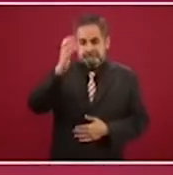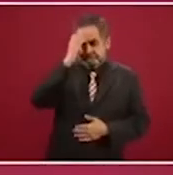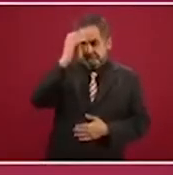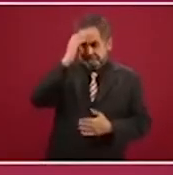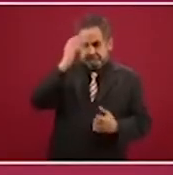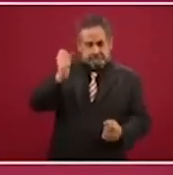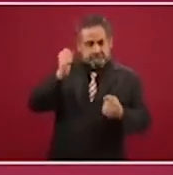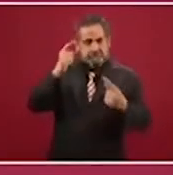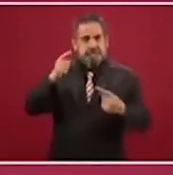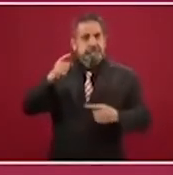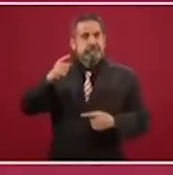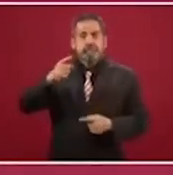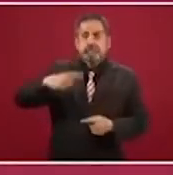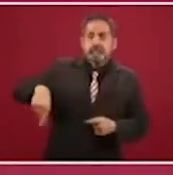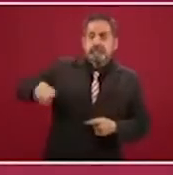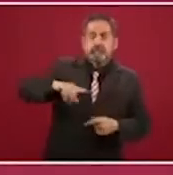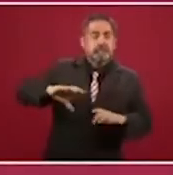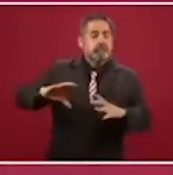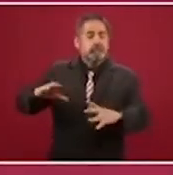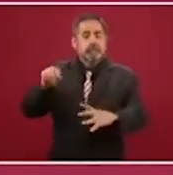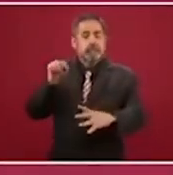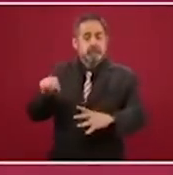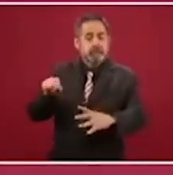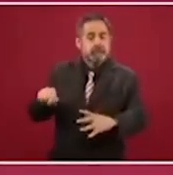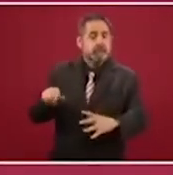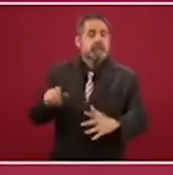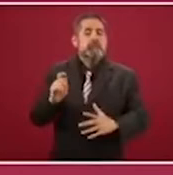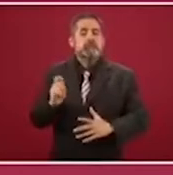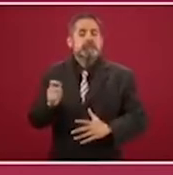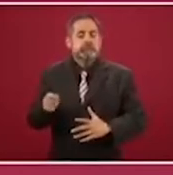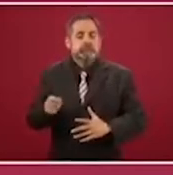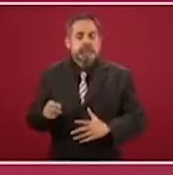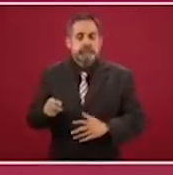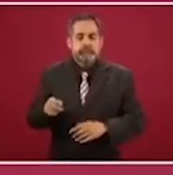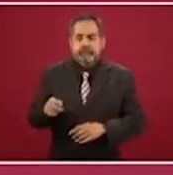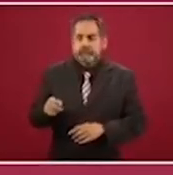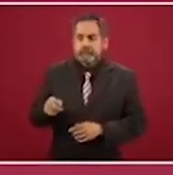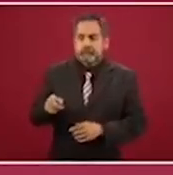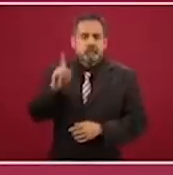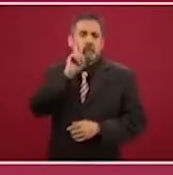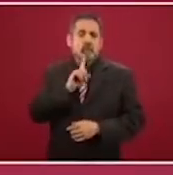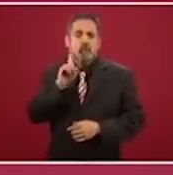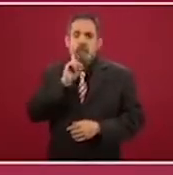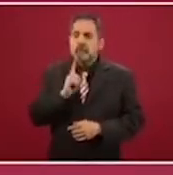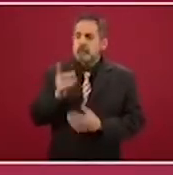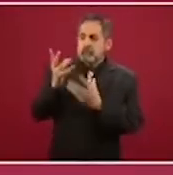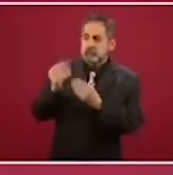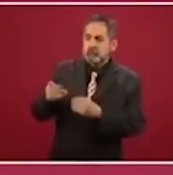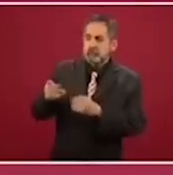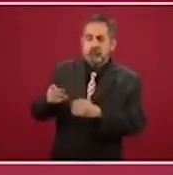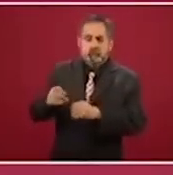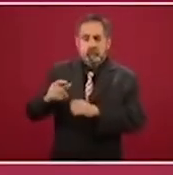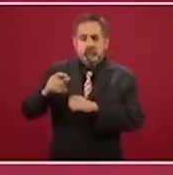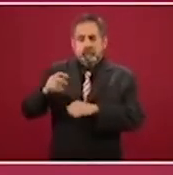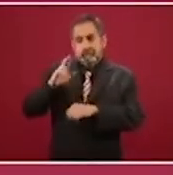las encargadas de evitar la violencia,